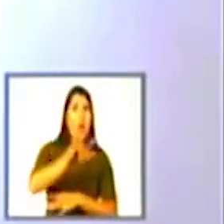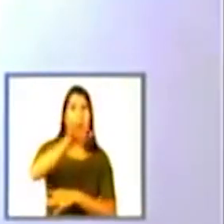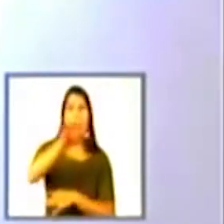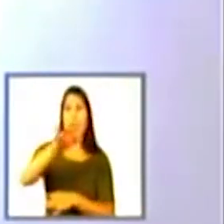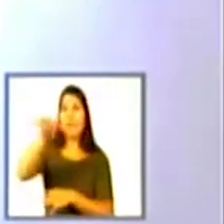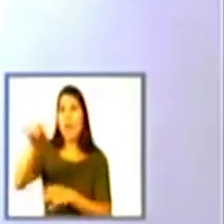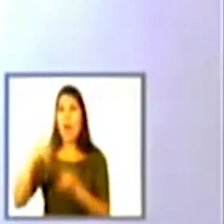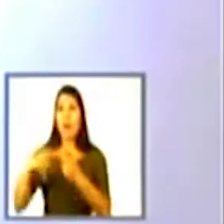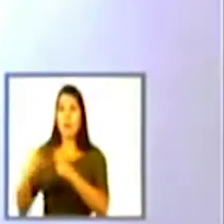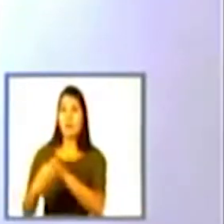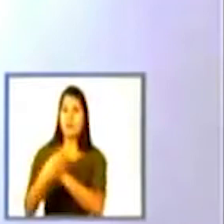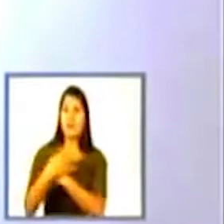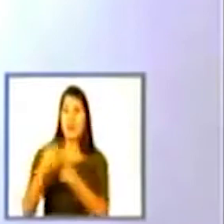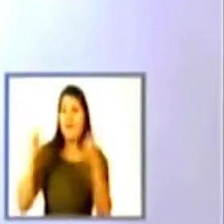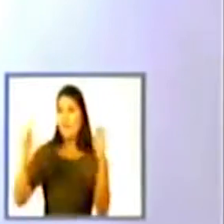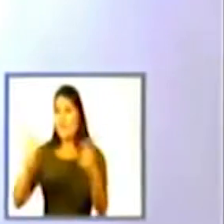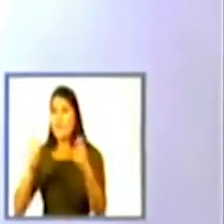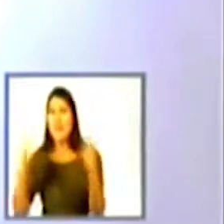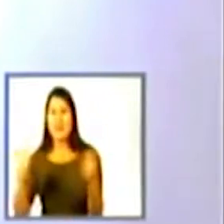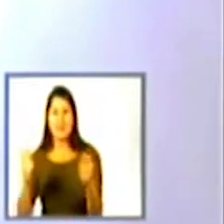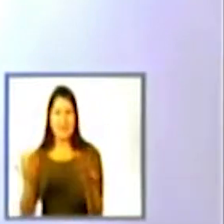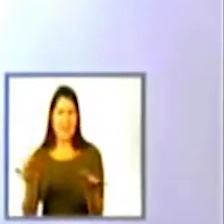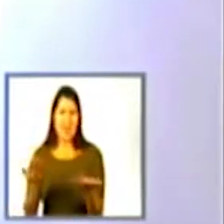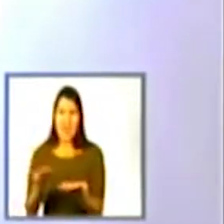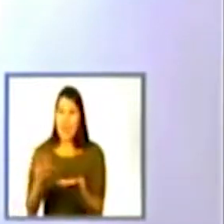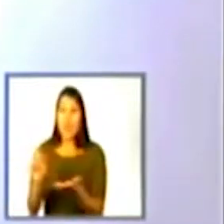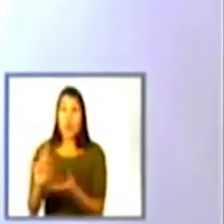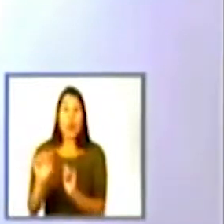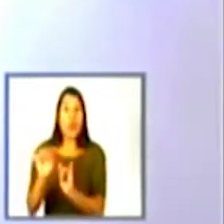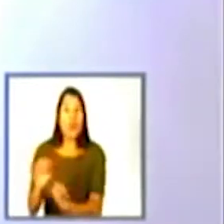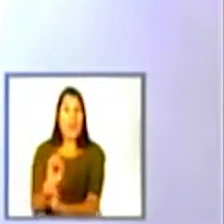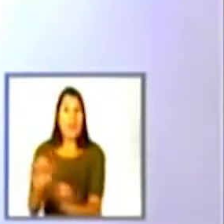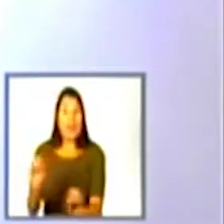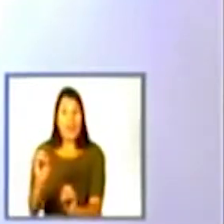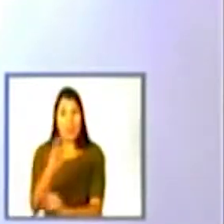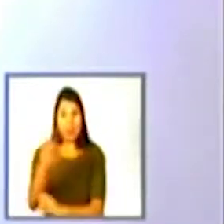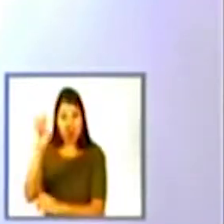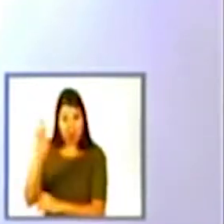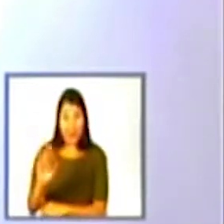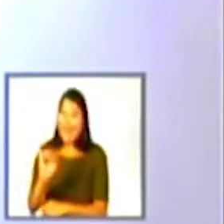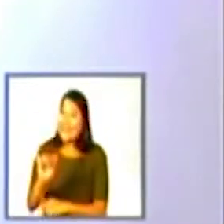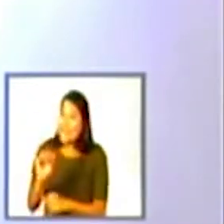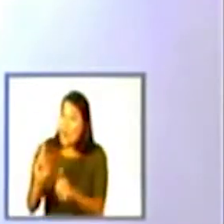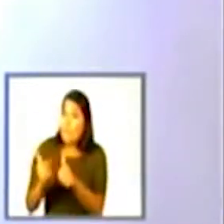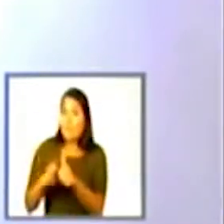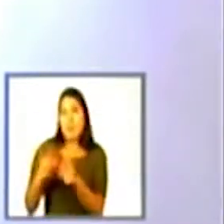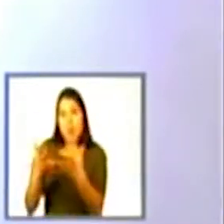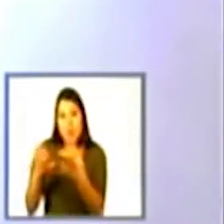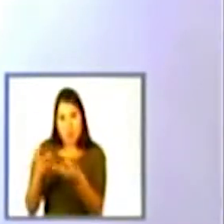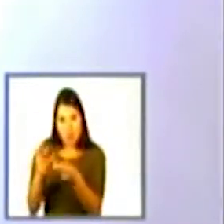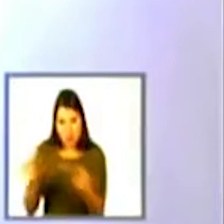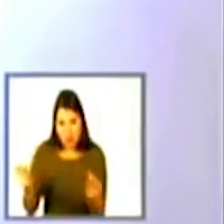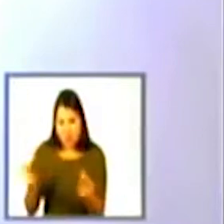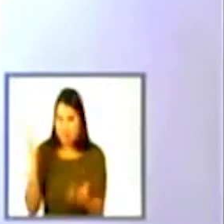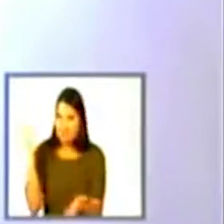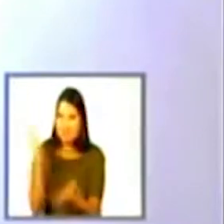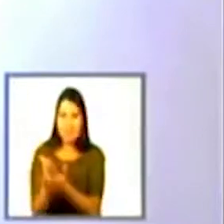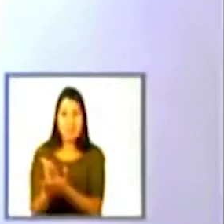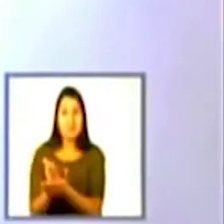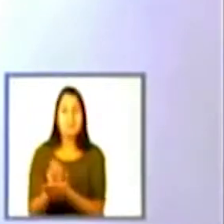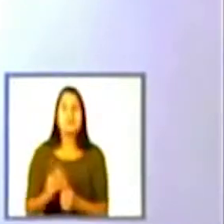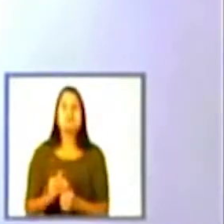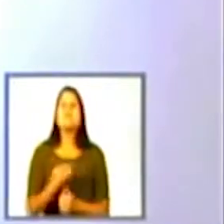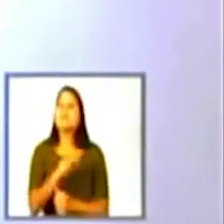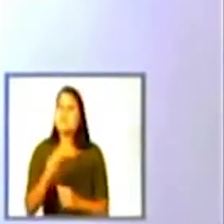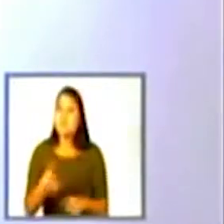de colones en fiestas, en parrandas que no le han dejado absolutamente nada al país. Eso es lo primero que vamos a entrar a recortar en definitiva.